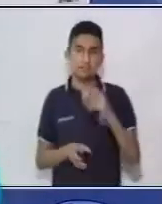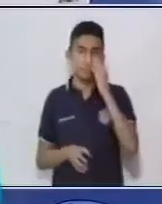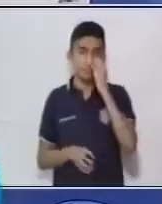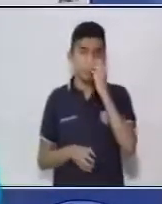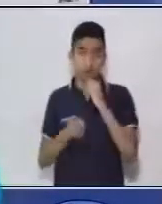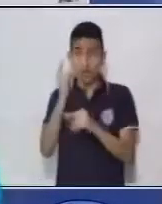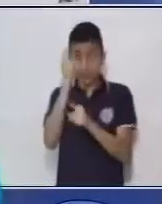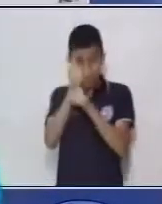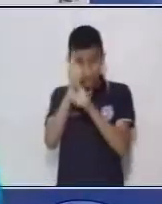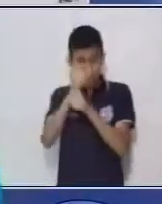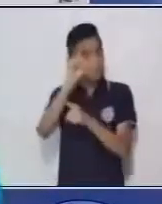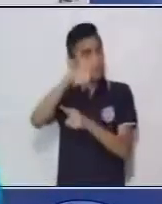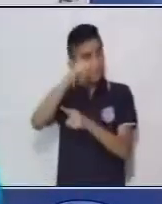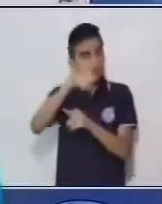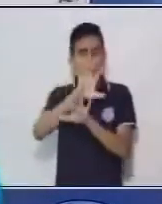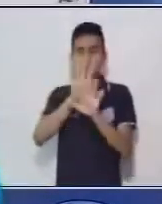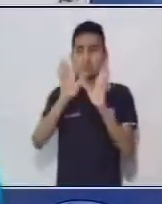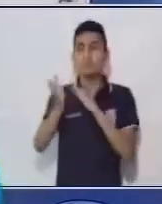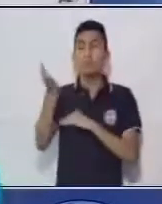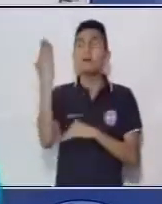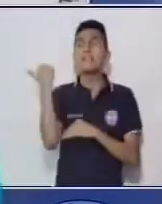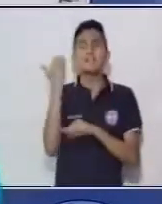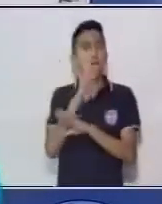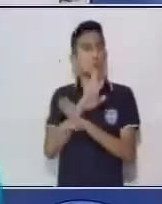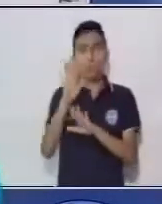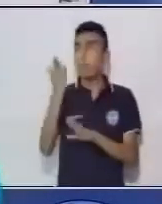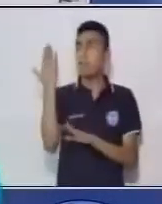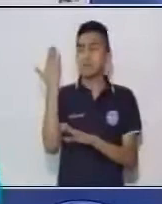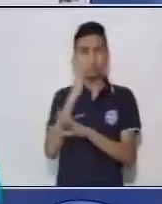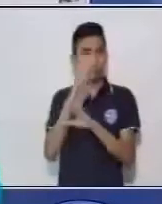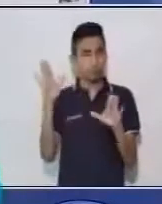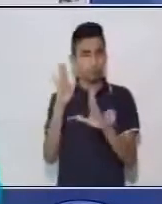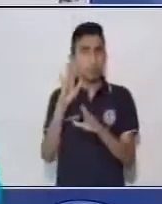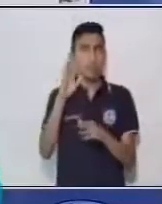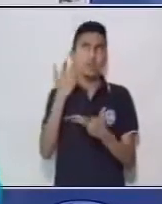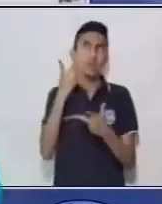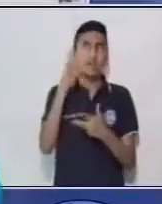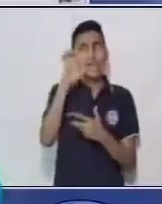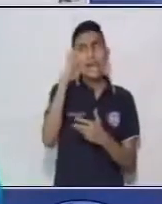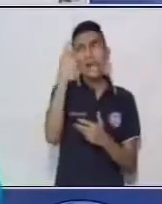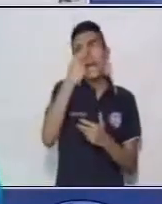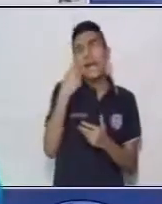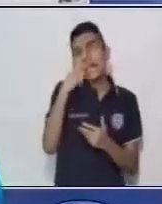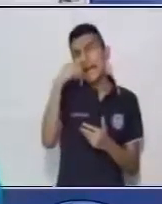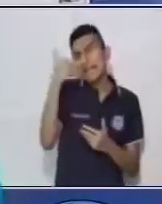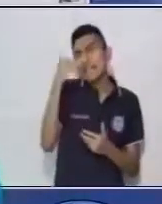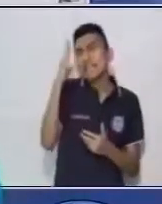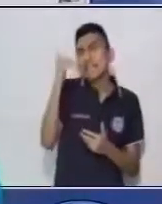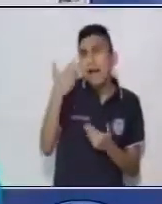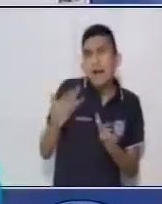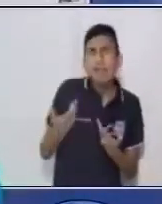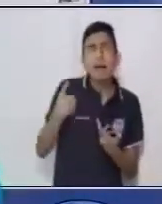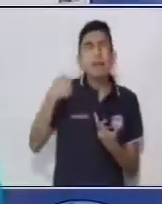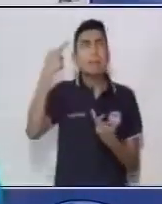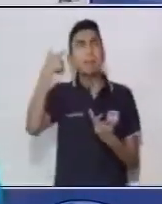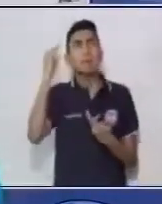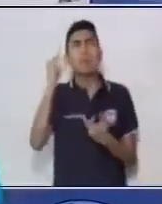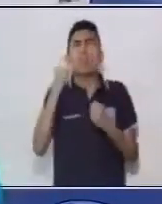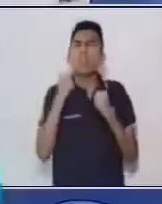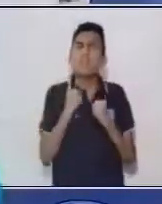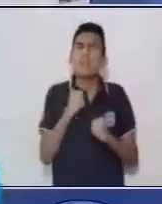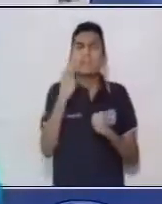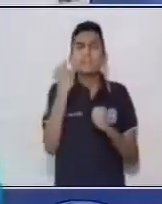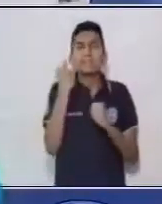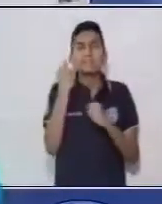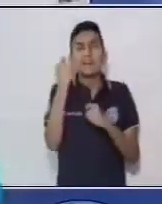Correcto, están en pasado. Estaba es un poco difícil de entender qué tipo de pasado es,